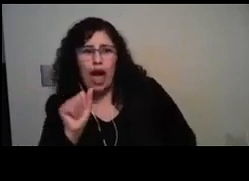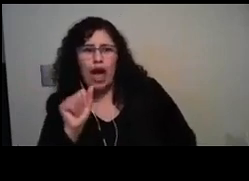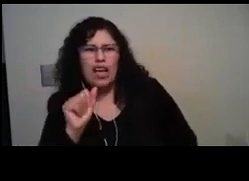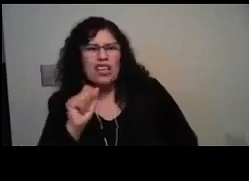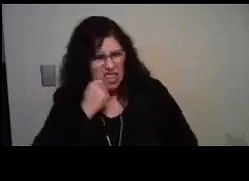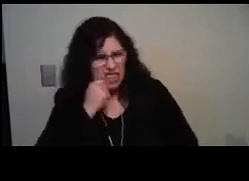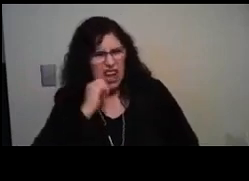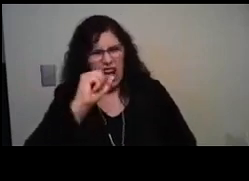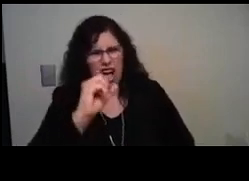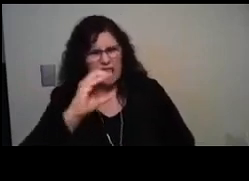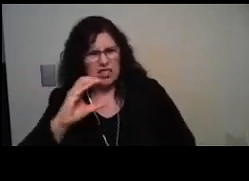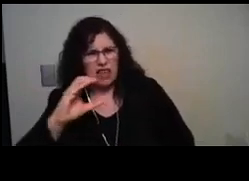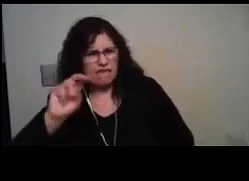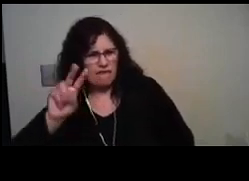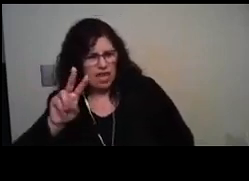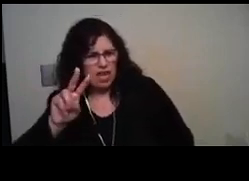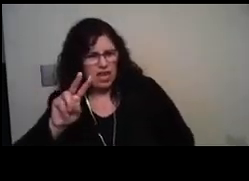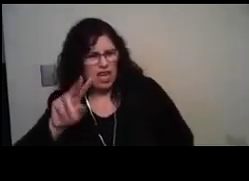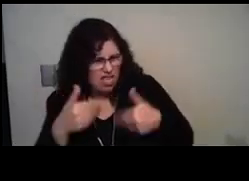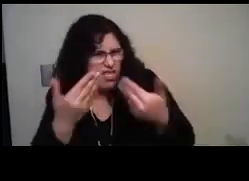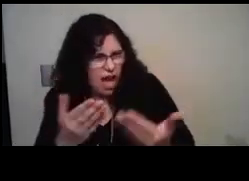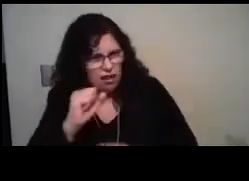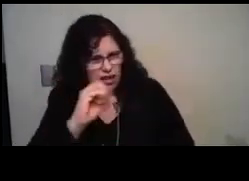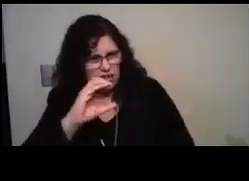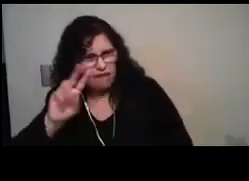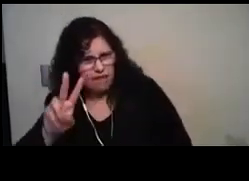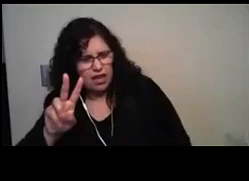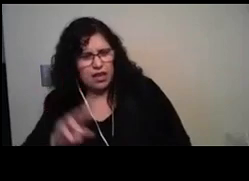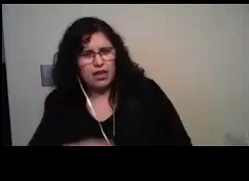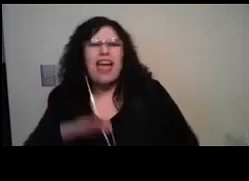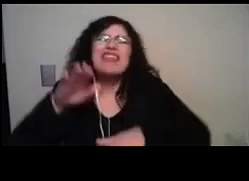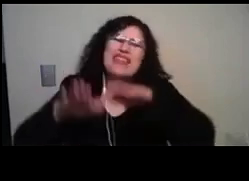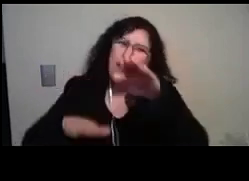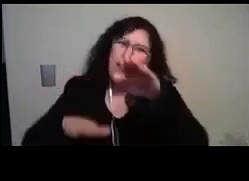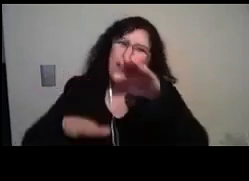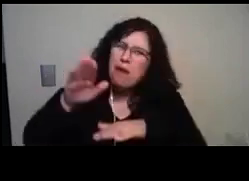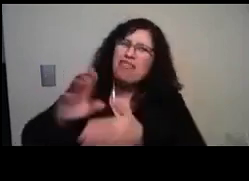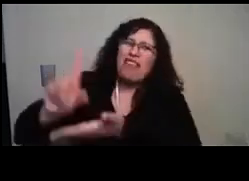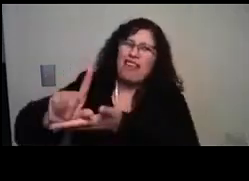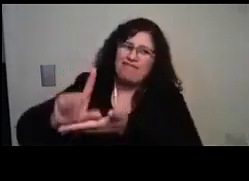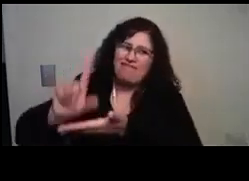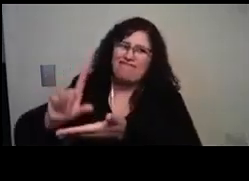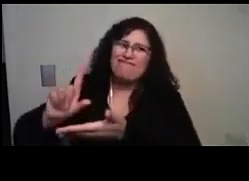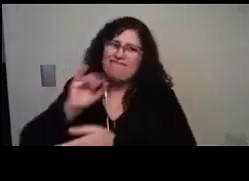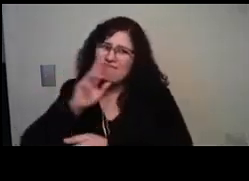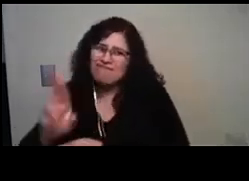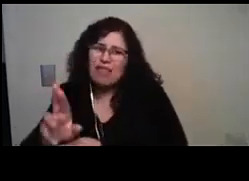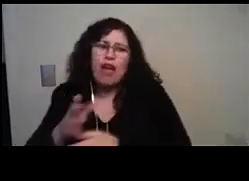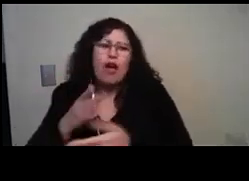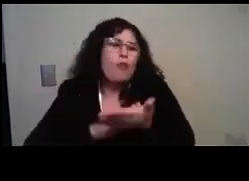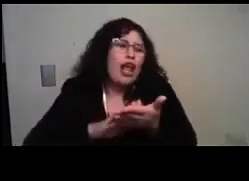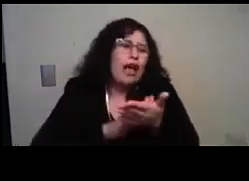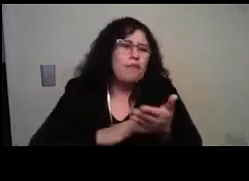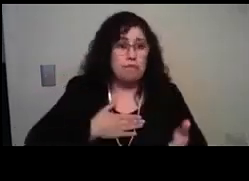generar. Sí, pueden generar, ya depende de la localización. Ya. Sí, porque en el caso de